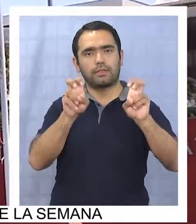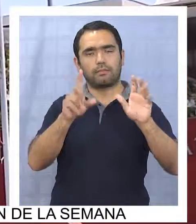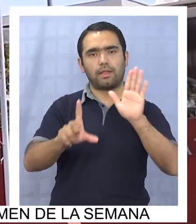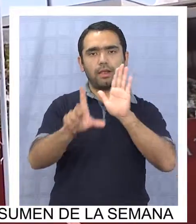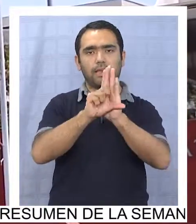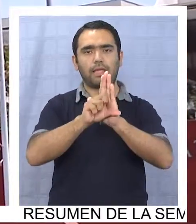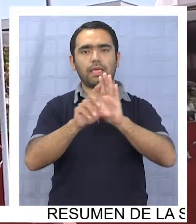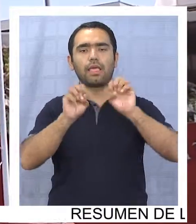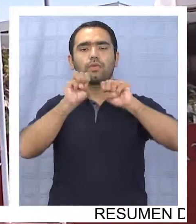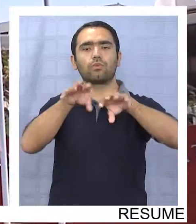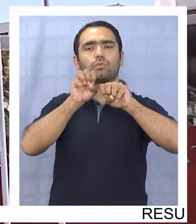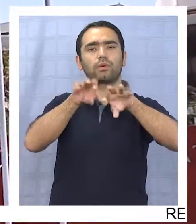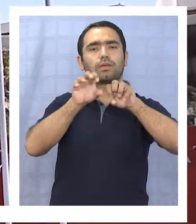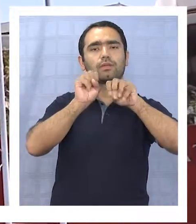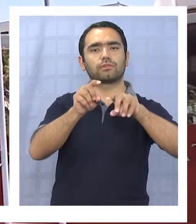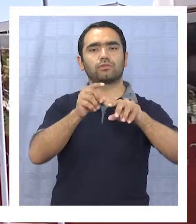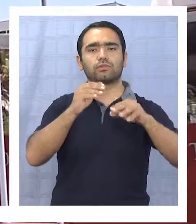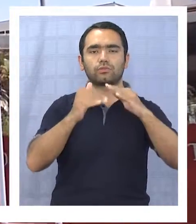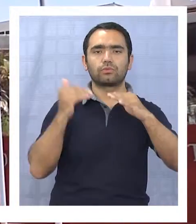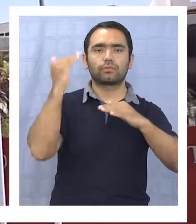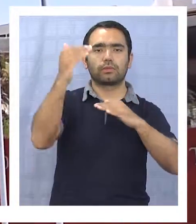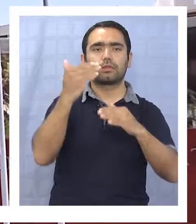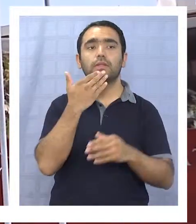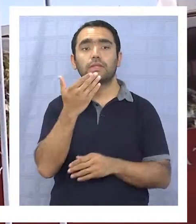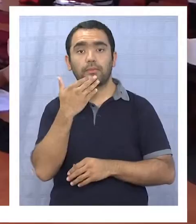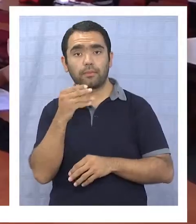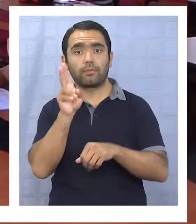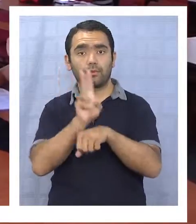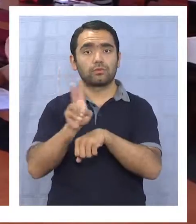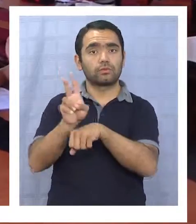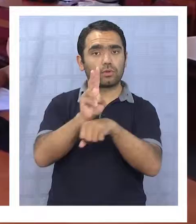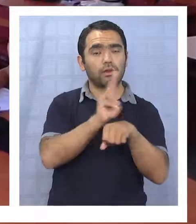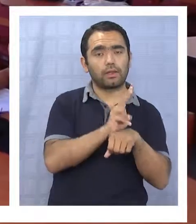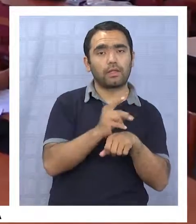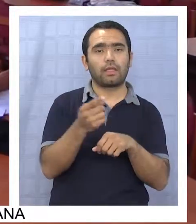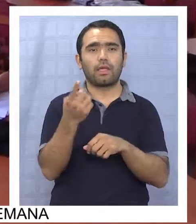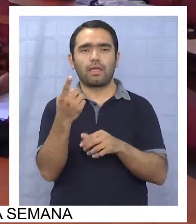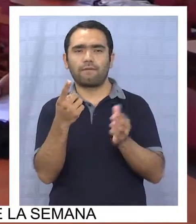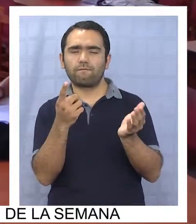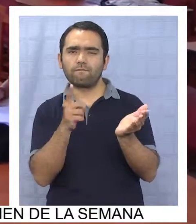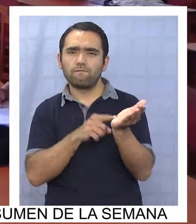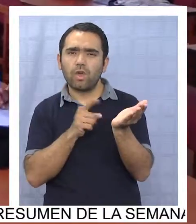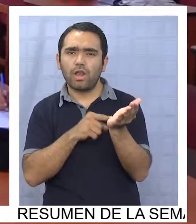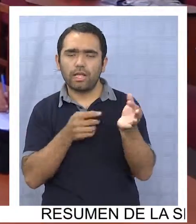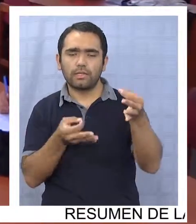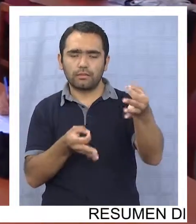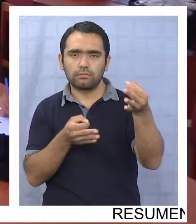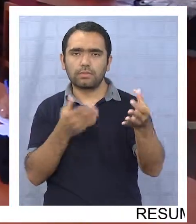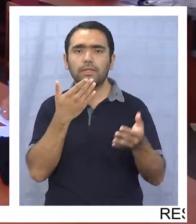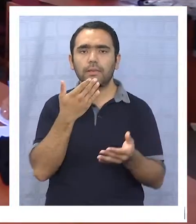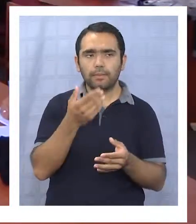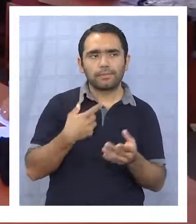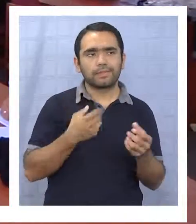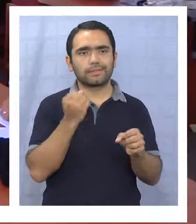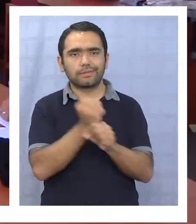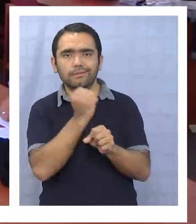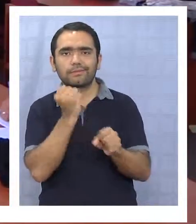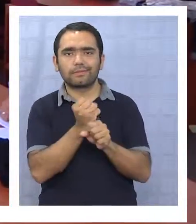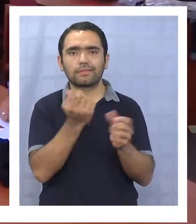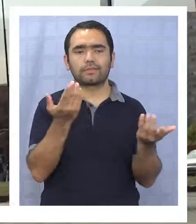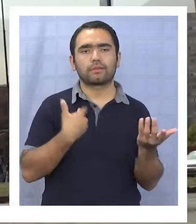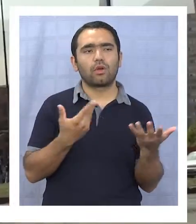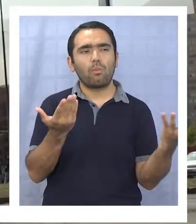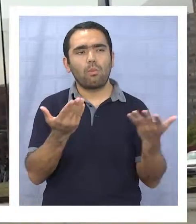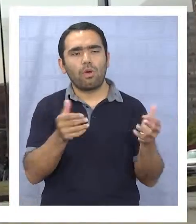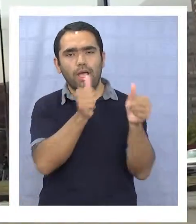a honorarios también tienen algo que decir no sólo respecto a las consecuencias del paro sino también sobre la actuar de las autoridades